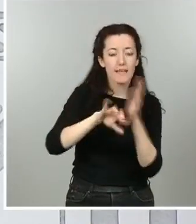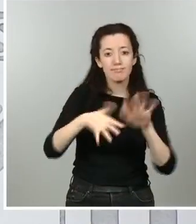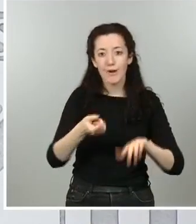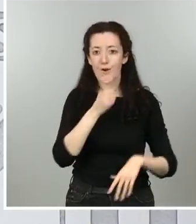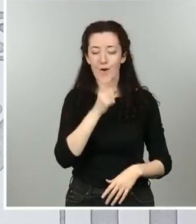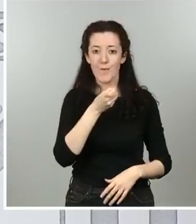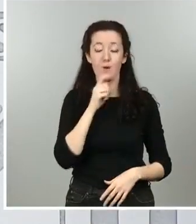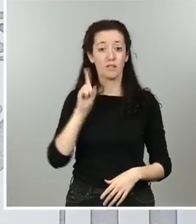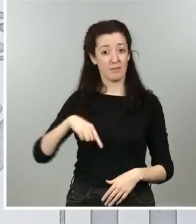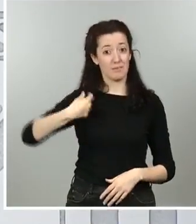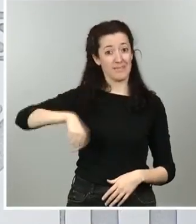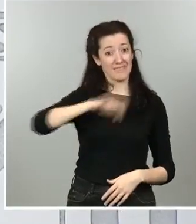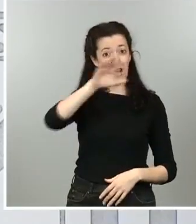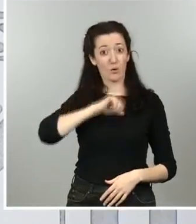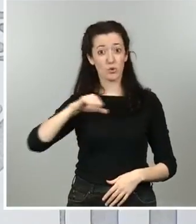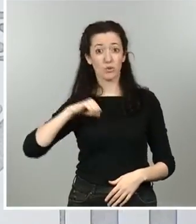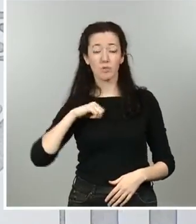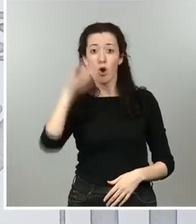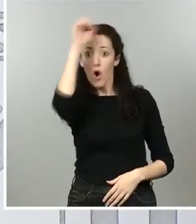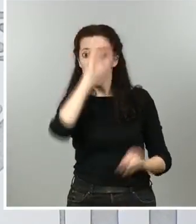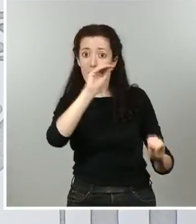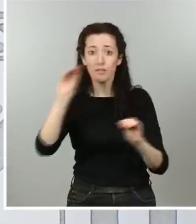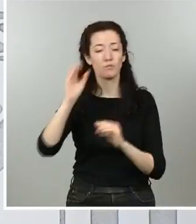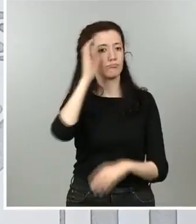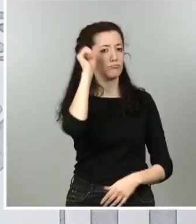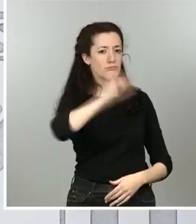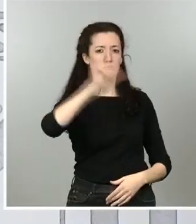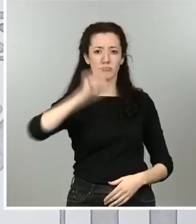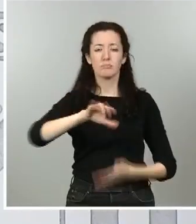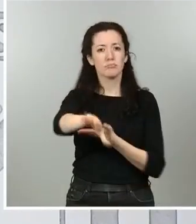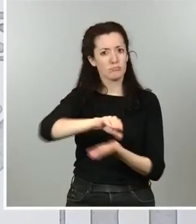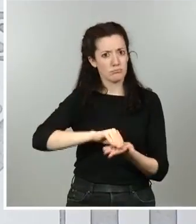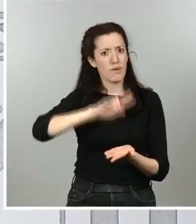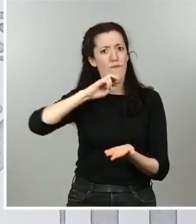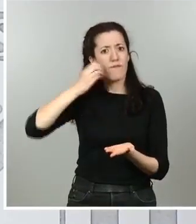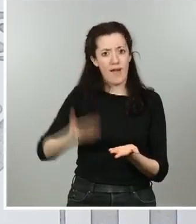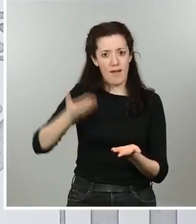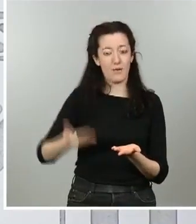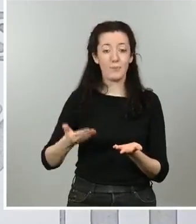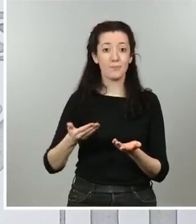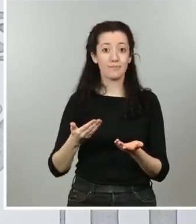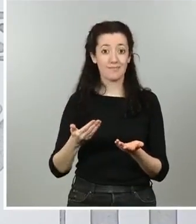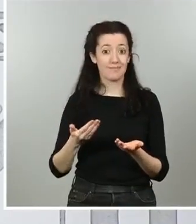presidentes autonómicos, cuyas posturas son realmente valiosas y la inmensa mayoría de las veces